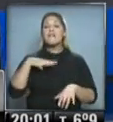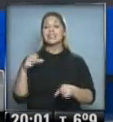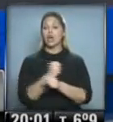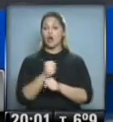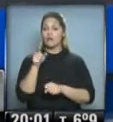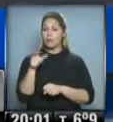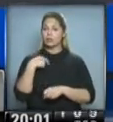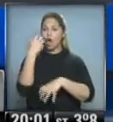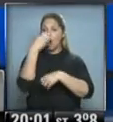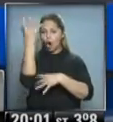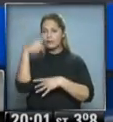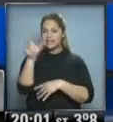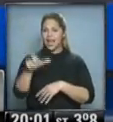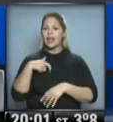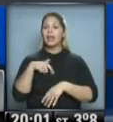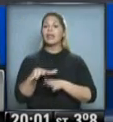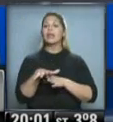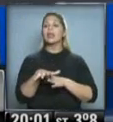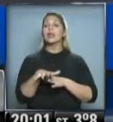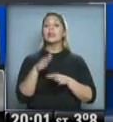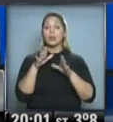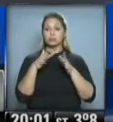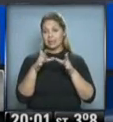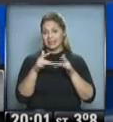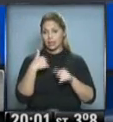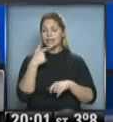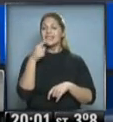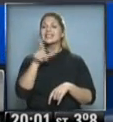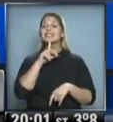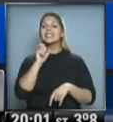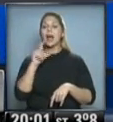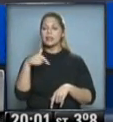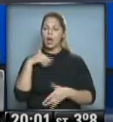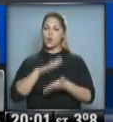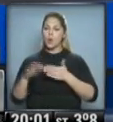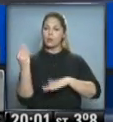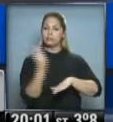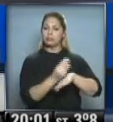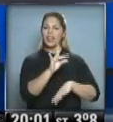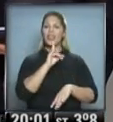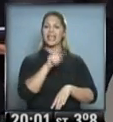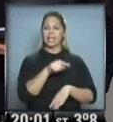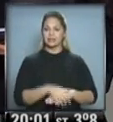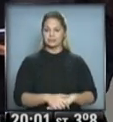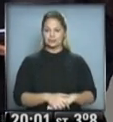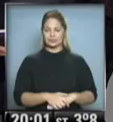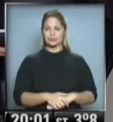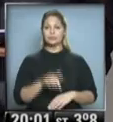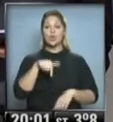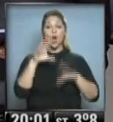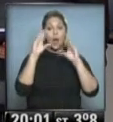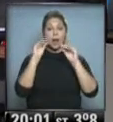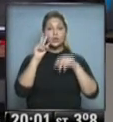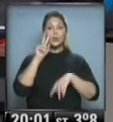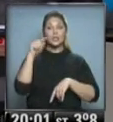confirmación oficial en la página o a través del club que el Tata Martino es el nuevo técnico culto. Esta noche en